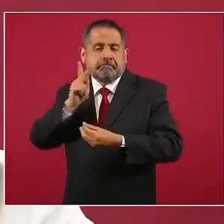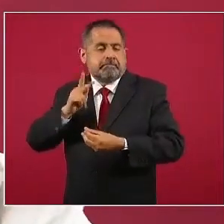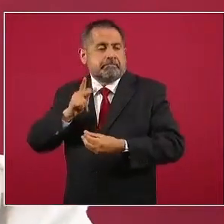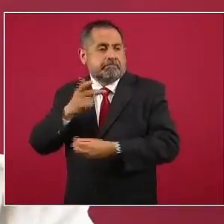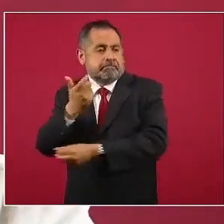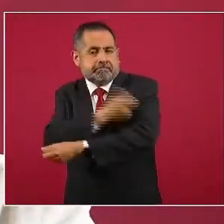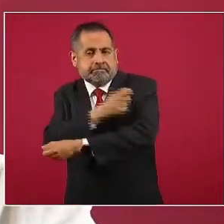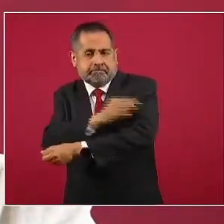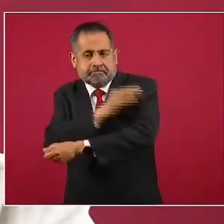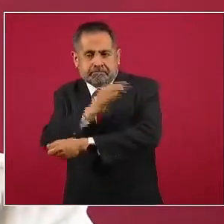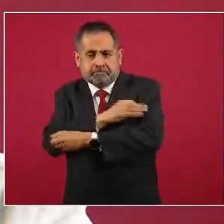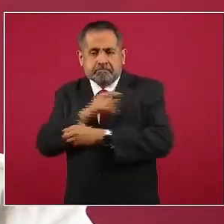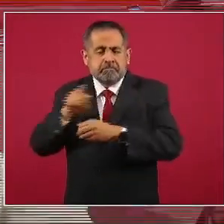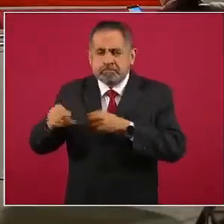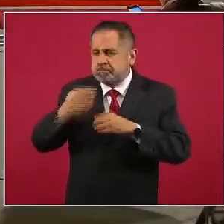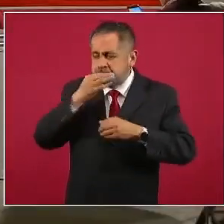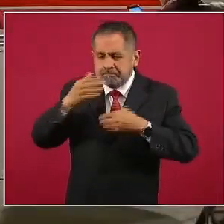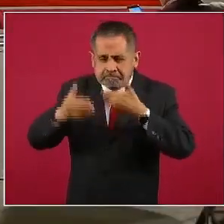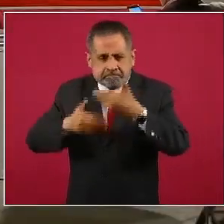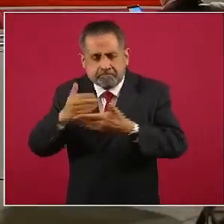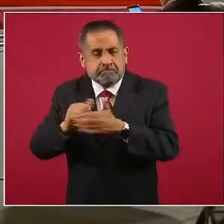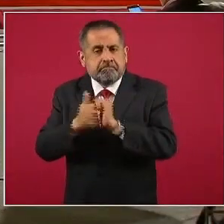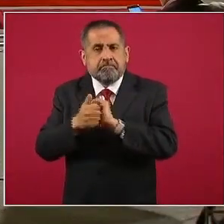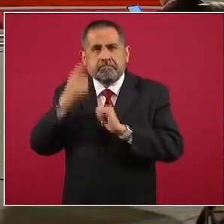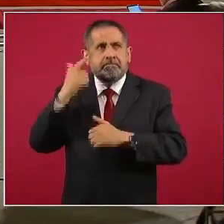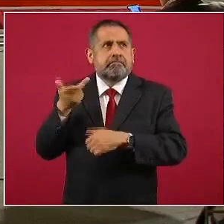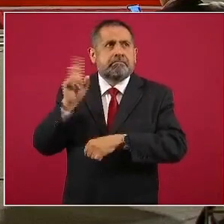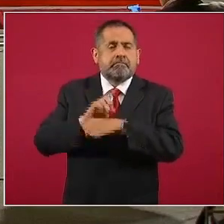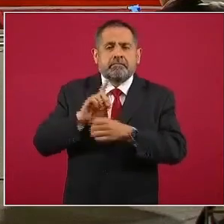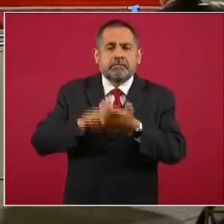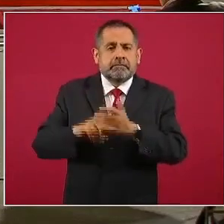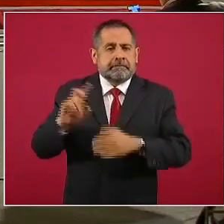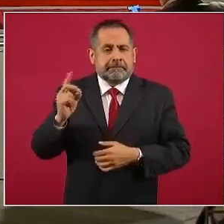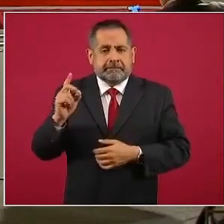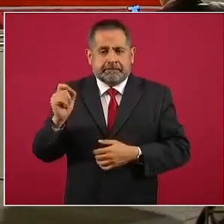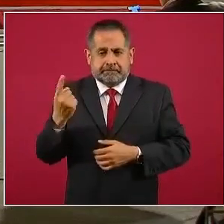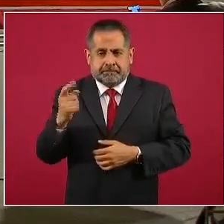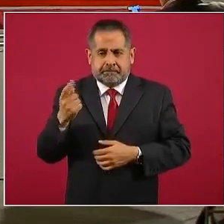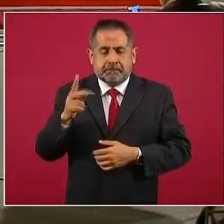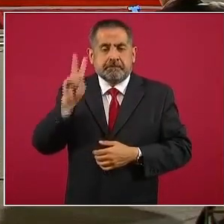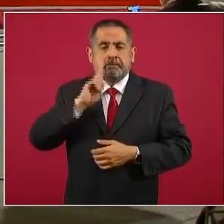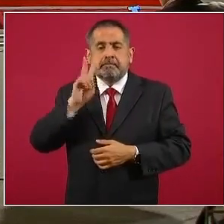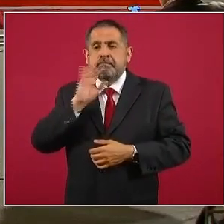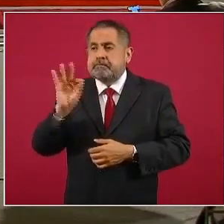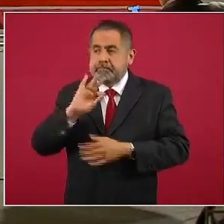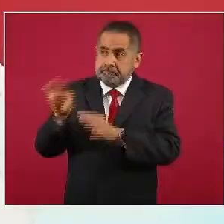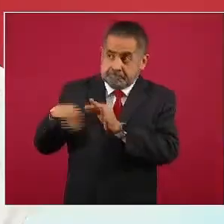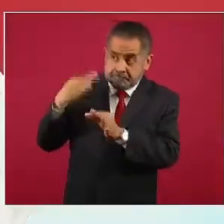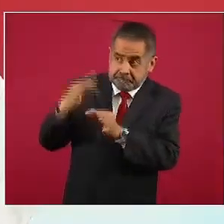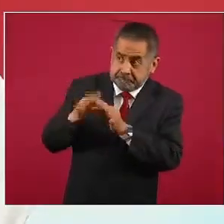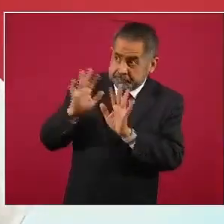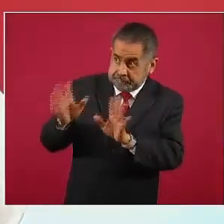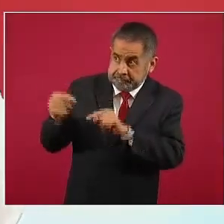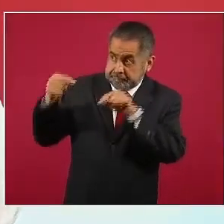se hará de manera también muy expedita. Posiblemente para el 21 de diciembre se estará cerrando el proceso